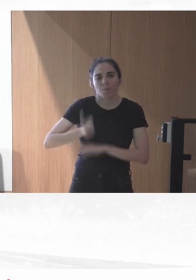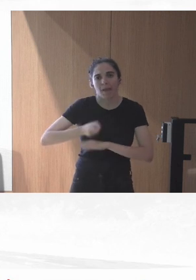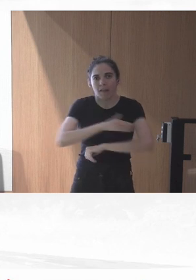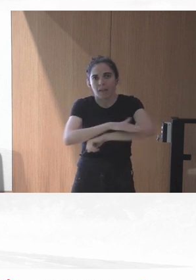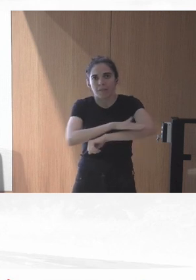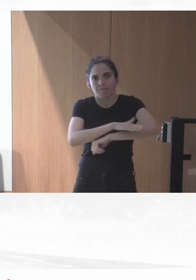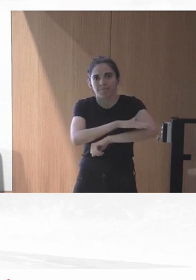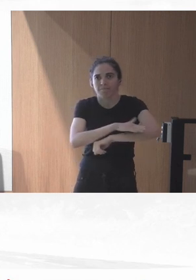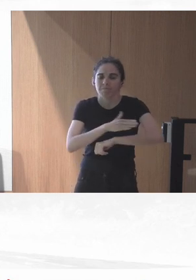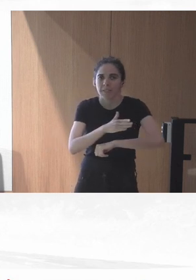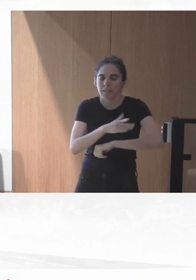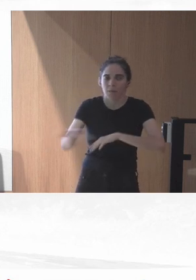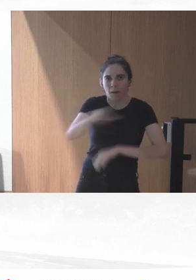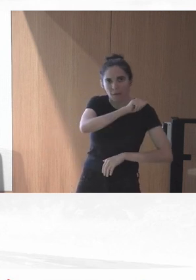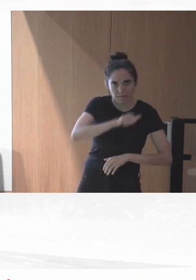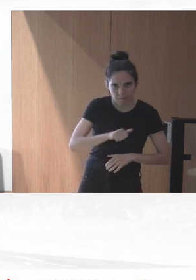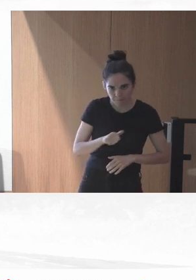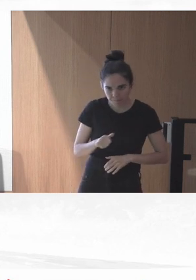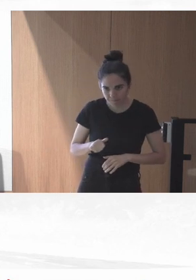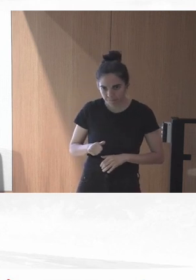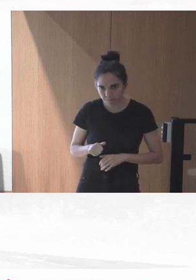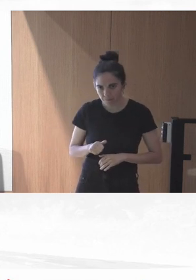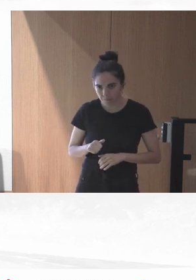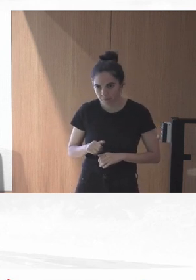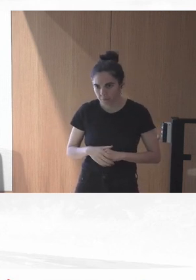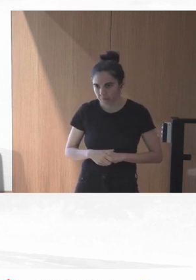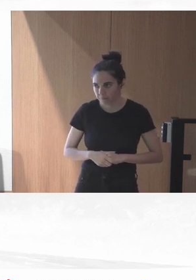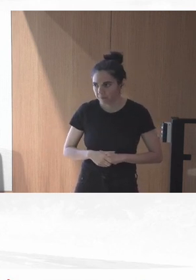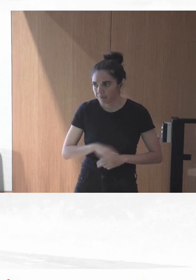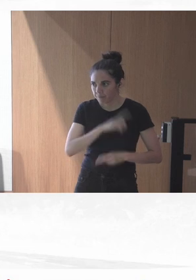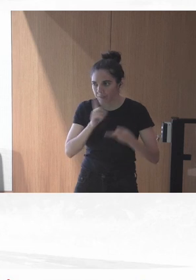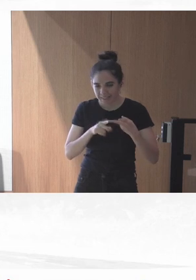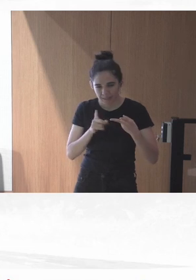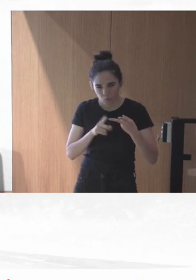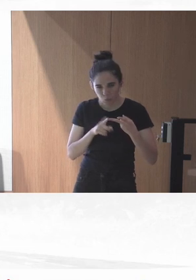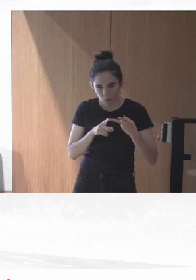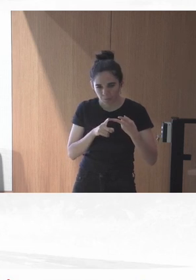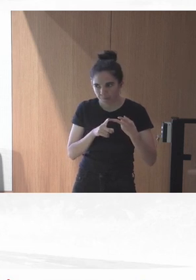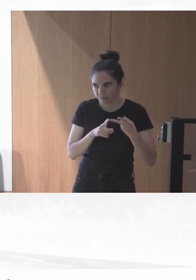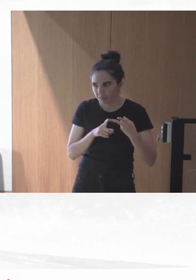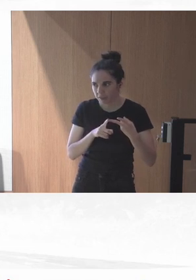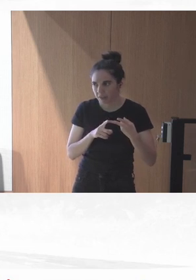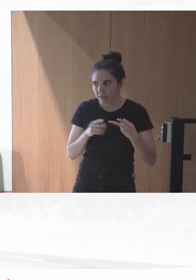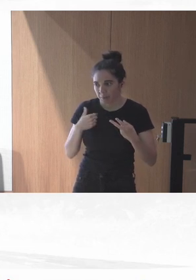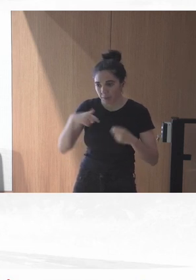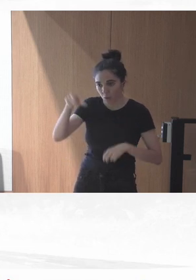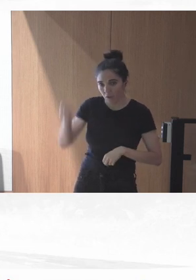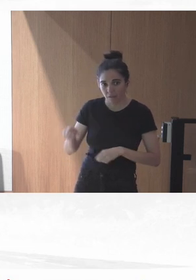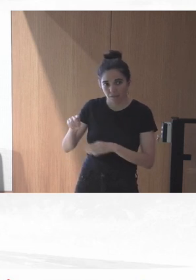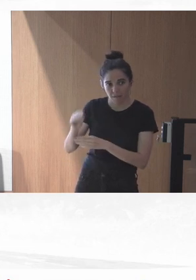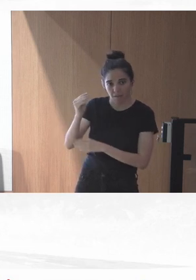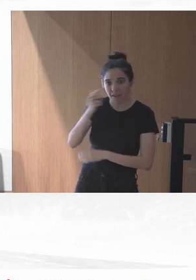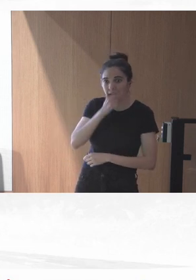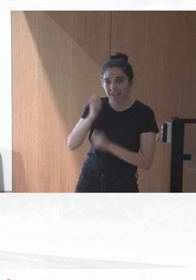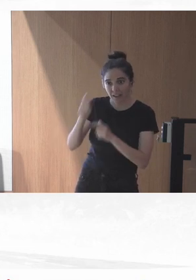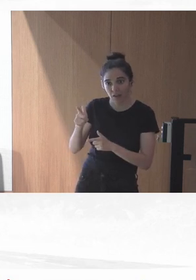sistema, de un ajuste de procedimiento. Y la otra pregunta es si el facilitador tiene el